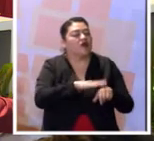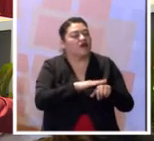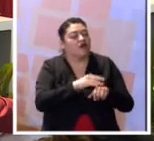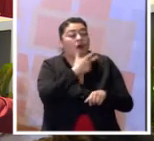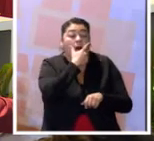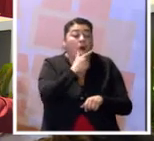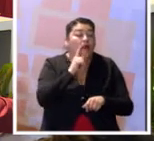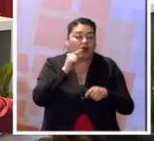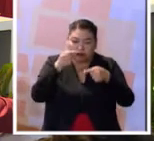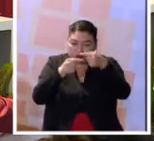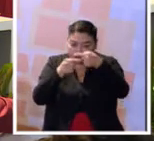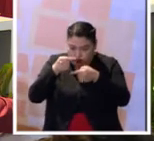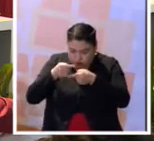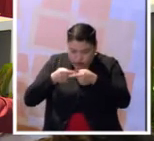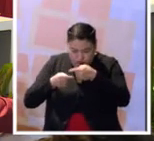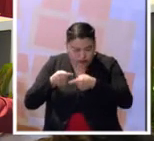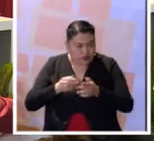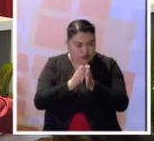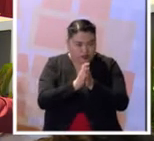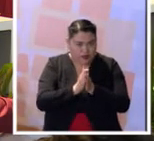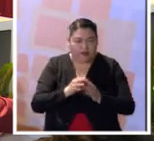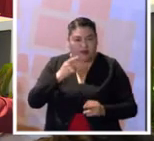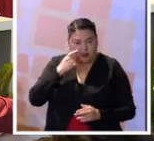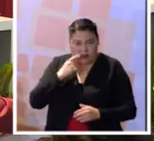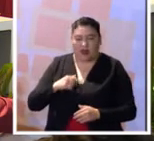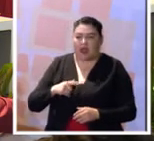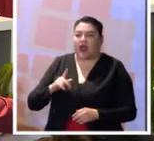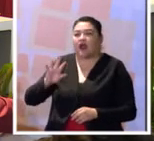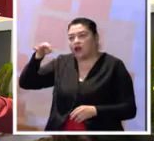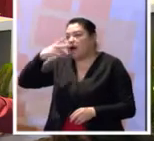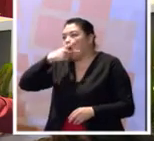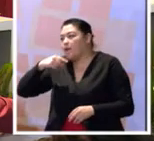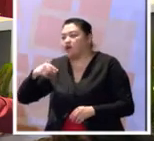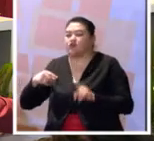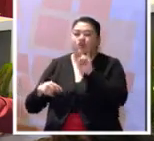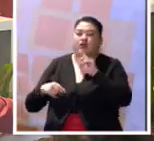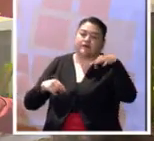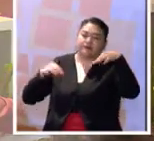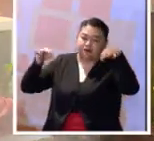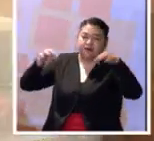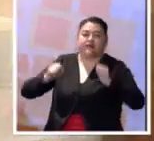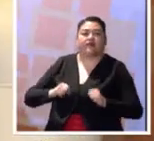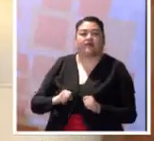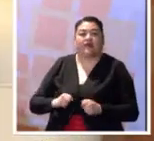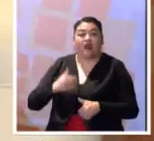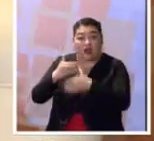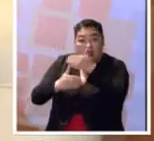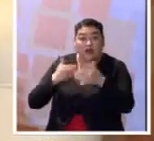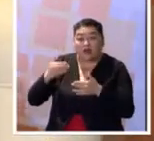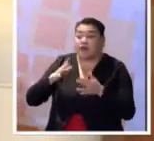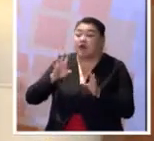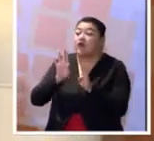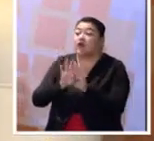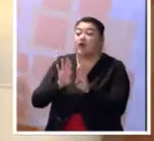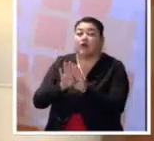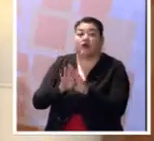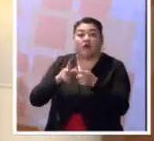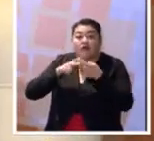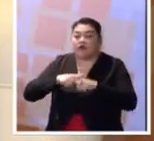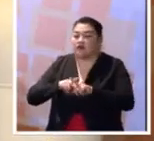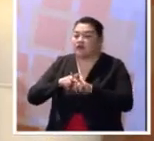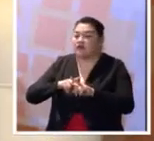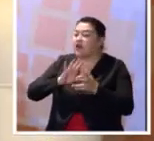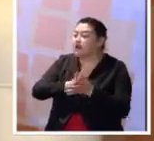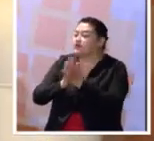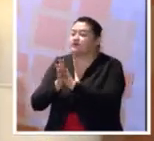listas. ¿Y qué creen que pasó en la integración? Ya cuando tenían que hacer el ejercicio, no había una regla que definiera con qué género empezar o con qué